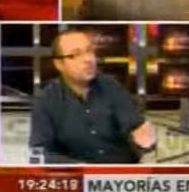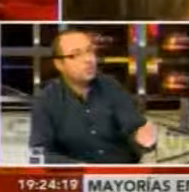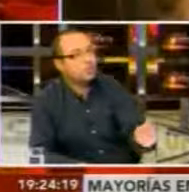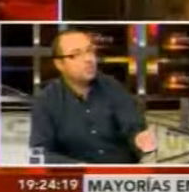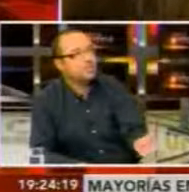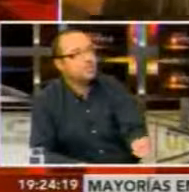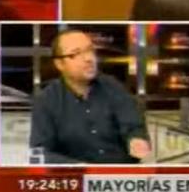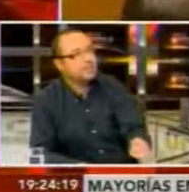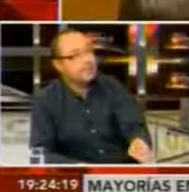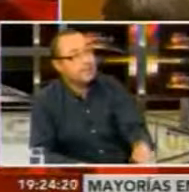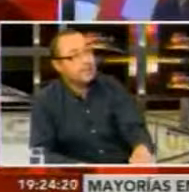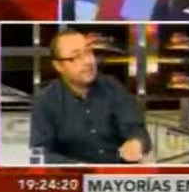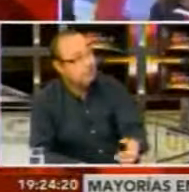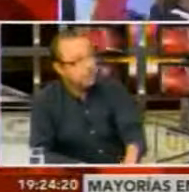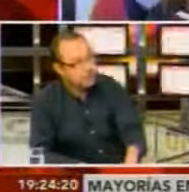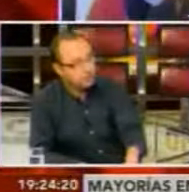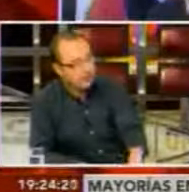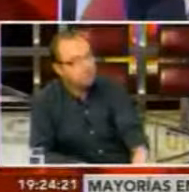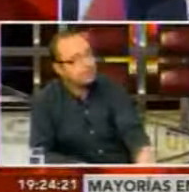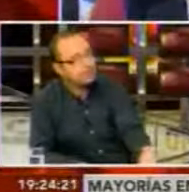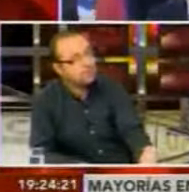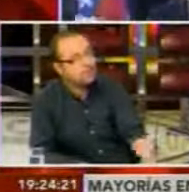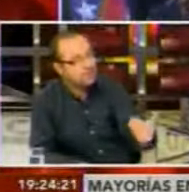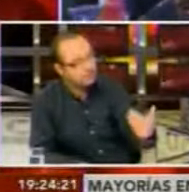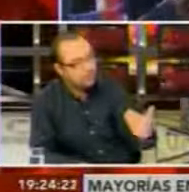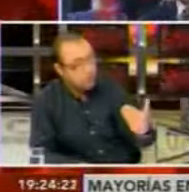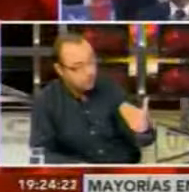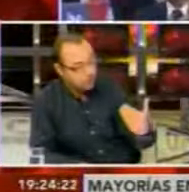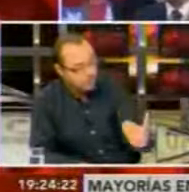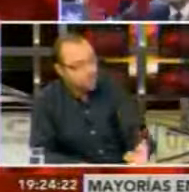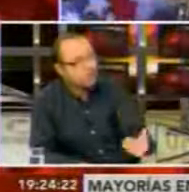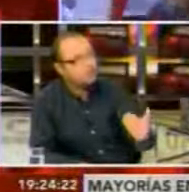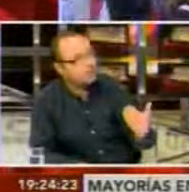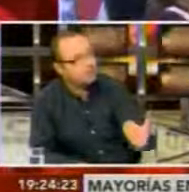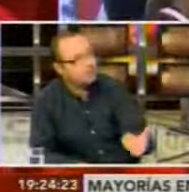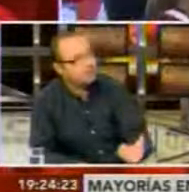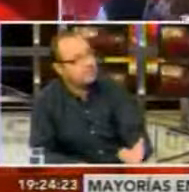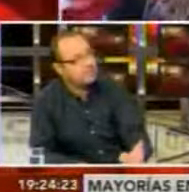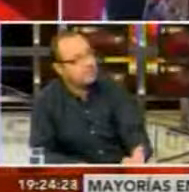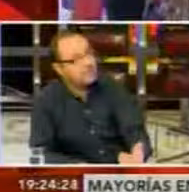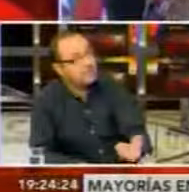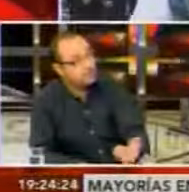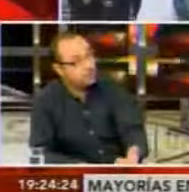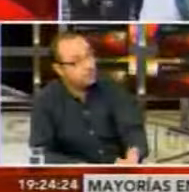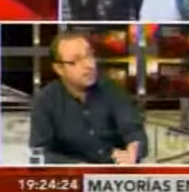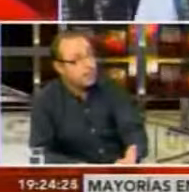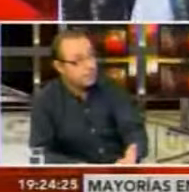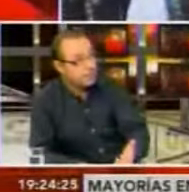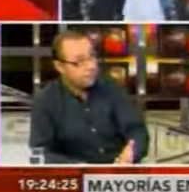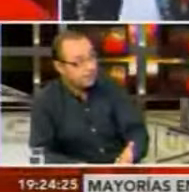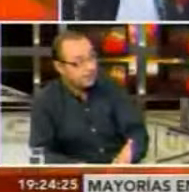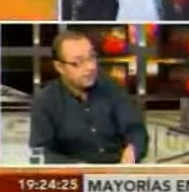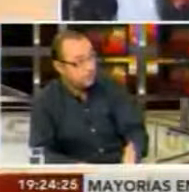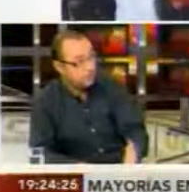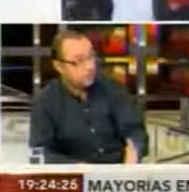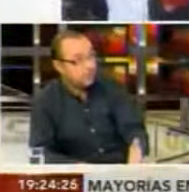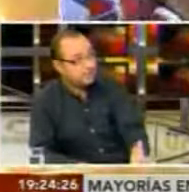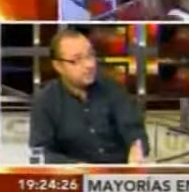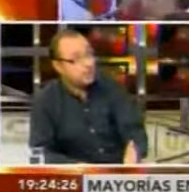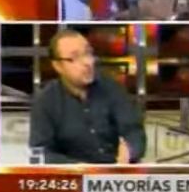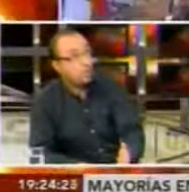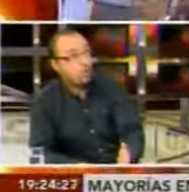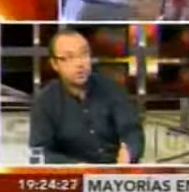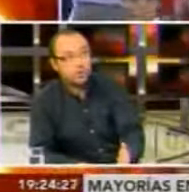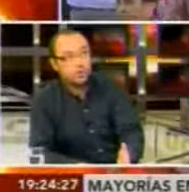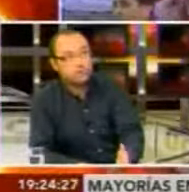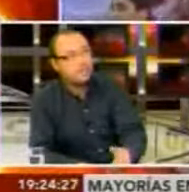plazo, pero no estoy tan seguro si lo hace en el largo plazo. Hay que recordar que el año 2005, cuando la presidenta Bachelet asume y enfrenta el conflicto